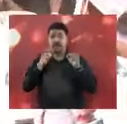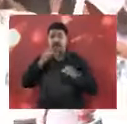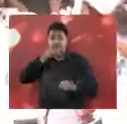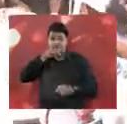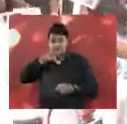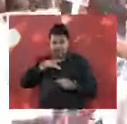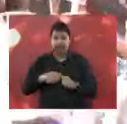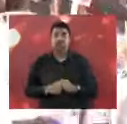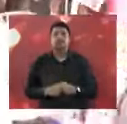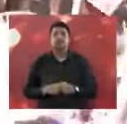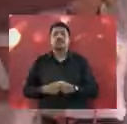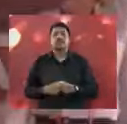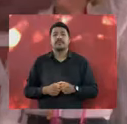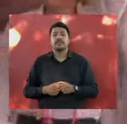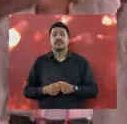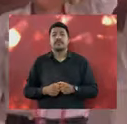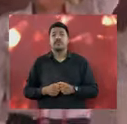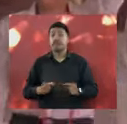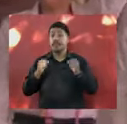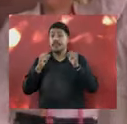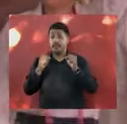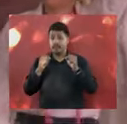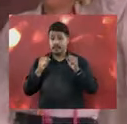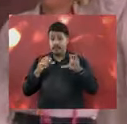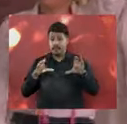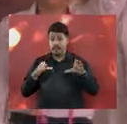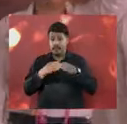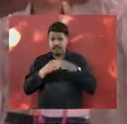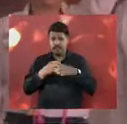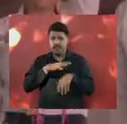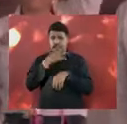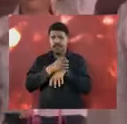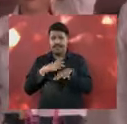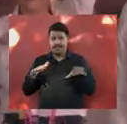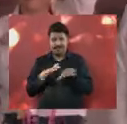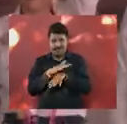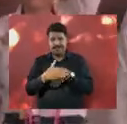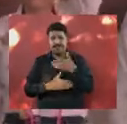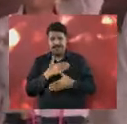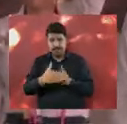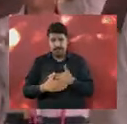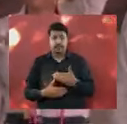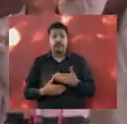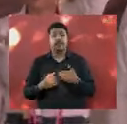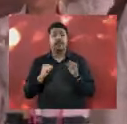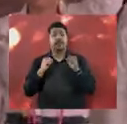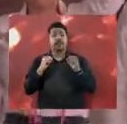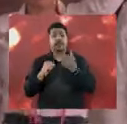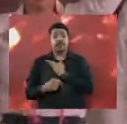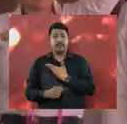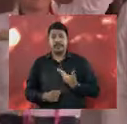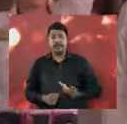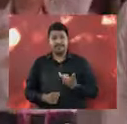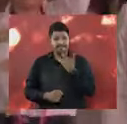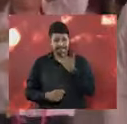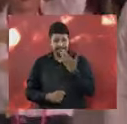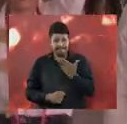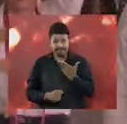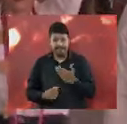Jalisco! ¡Que viva la Cuarta Transformación! ¡Que viva el presidente López